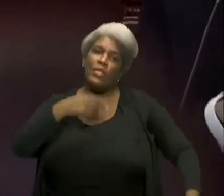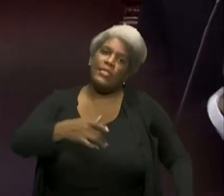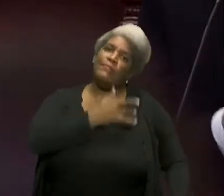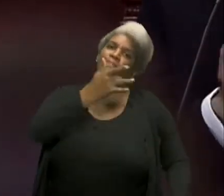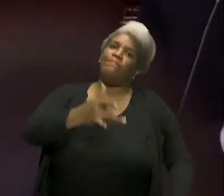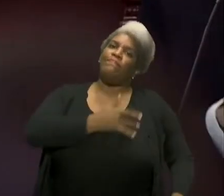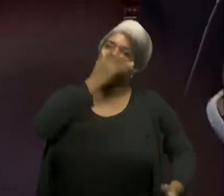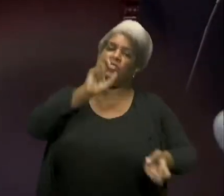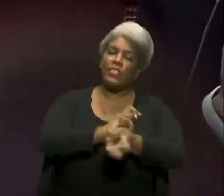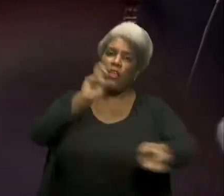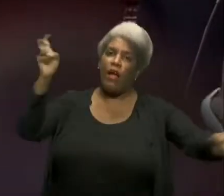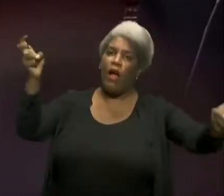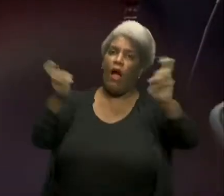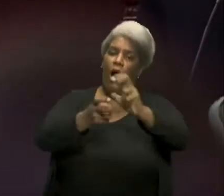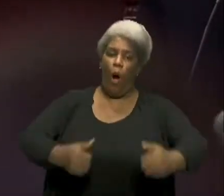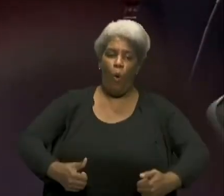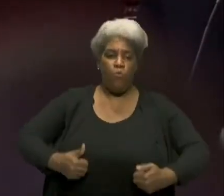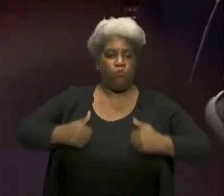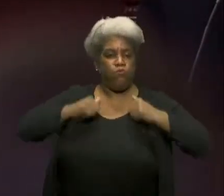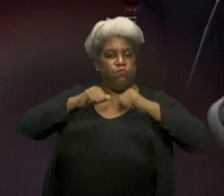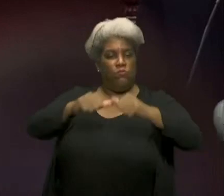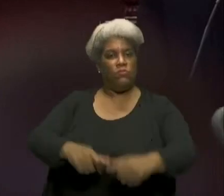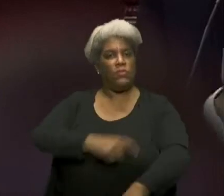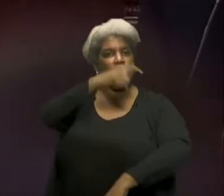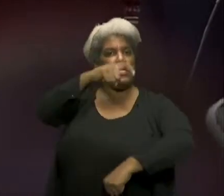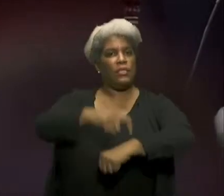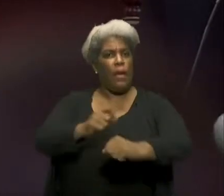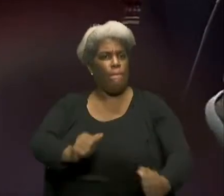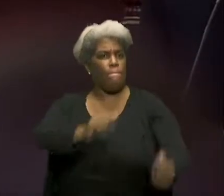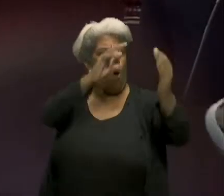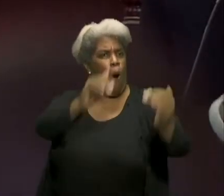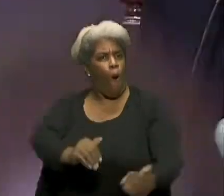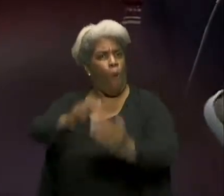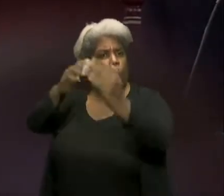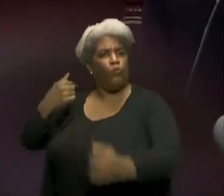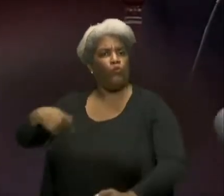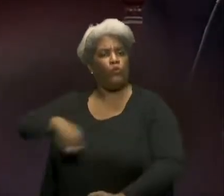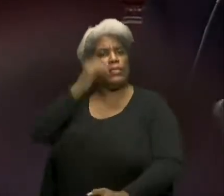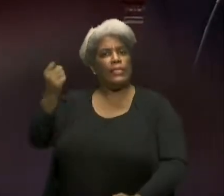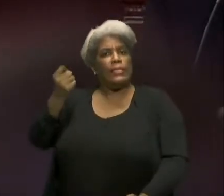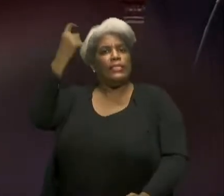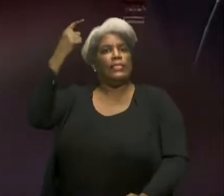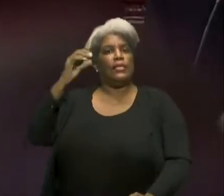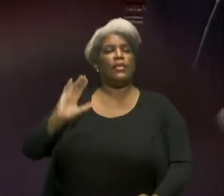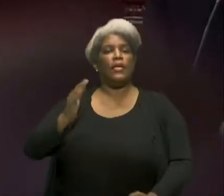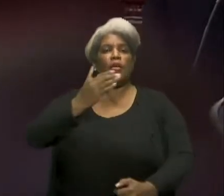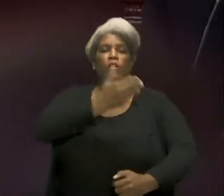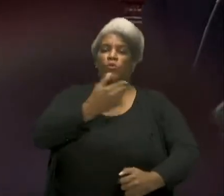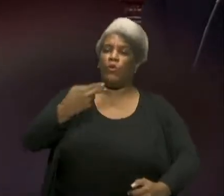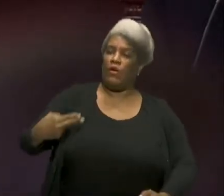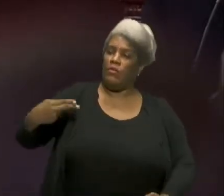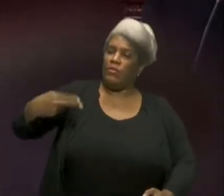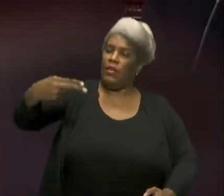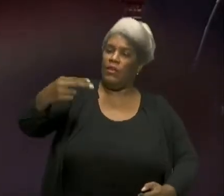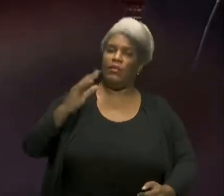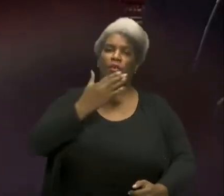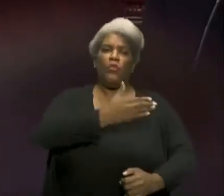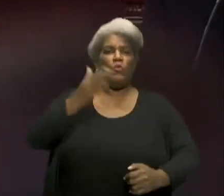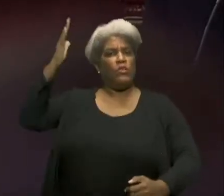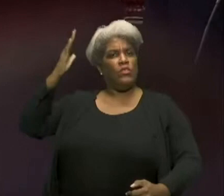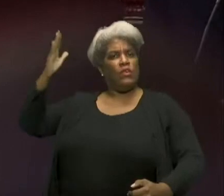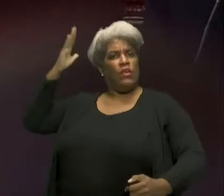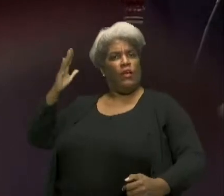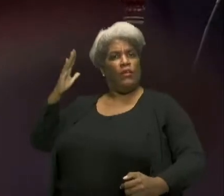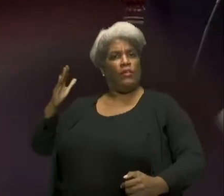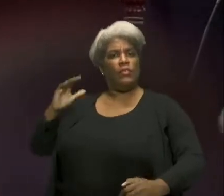viva. En estos tiempos de desafíos, comprendamos que la herencia de nuestros antecesores se fundamenta sobre